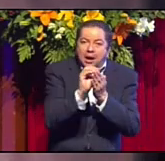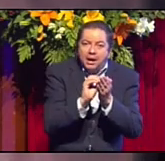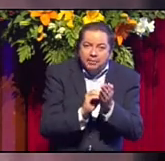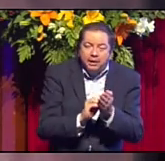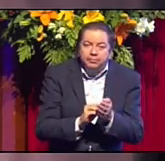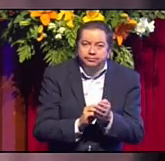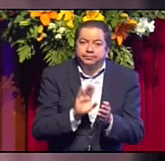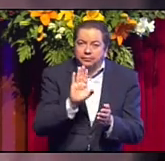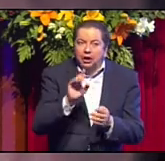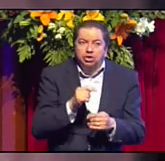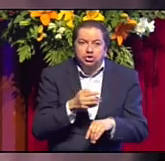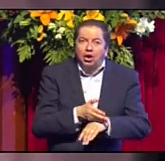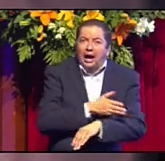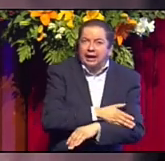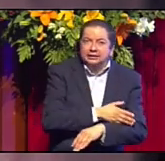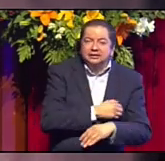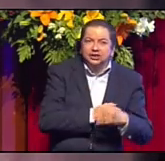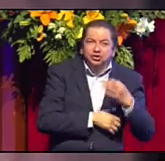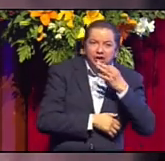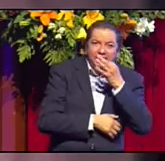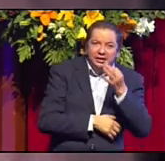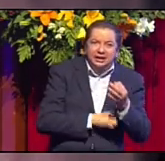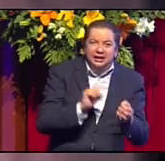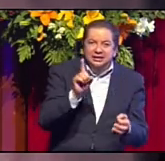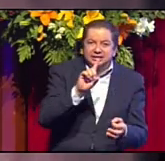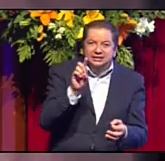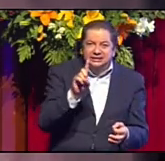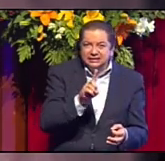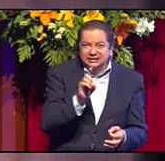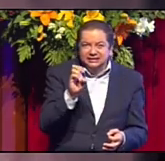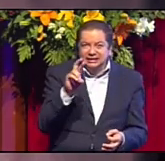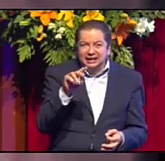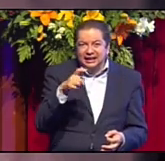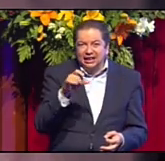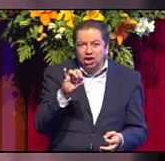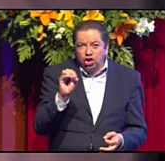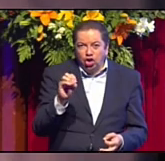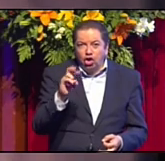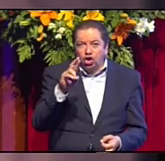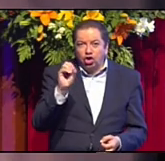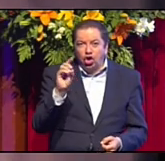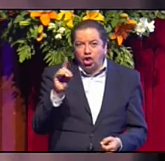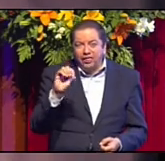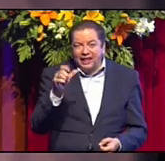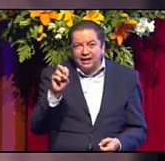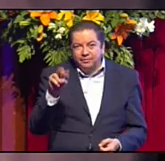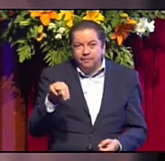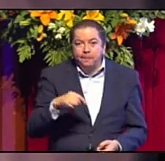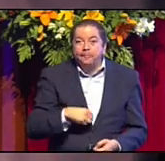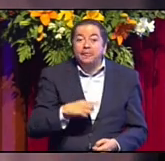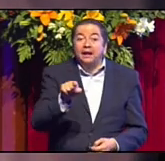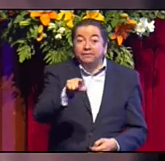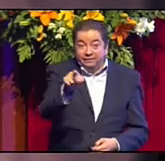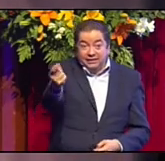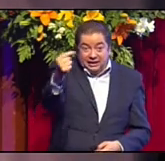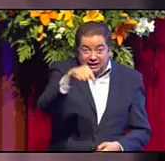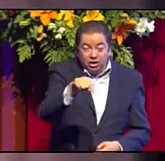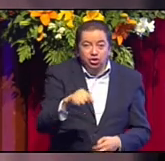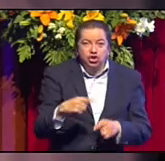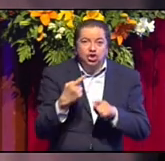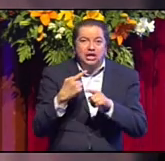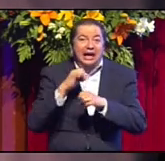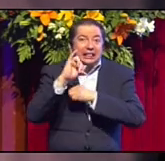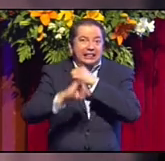una corrección, ¿eh? Delante presentaban a Sergio Roldán, que nuestra figura internacional que nos acompaña hoy día y que el día jueves va a